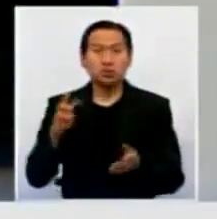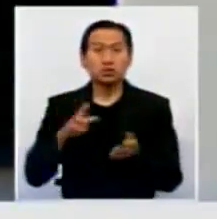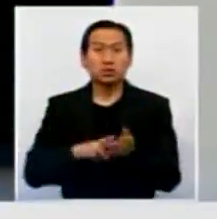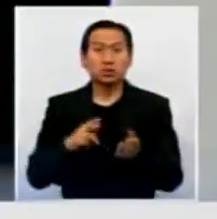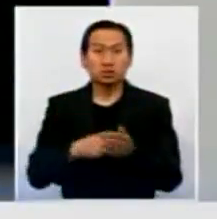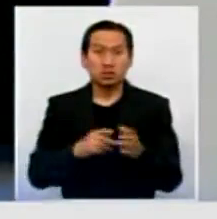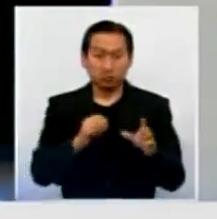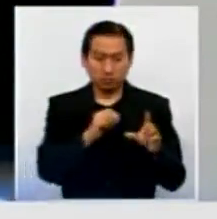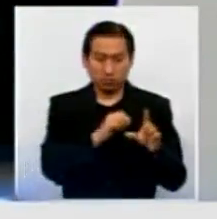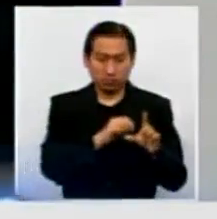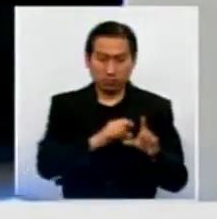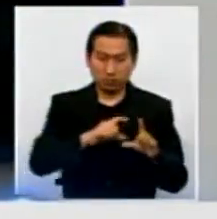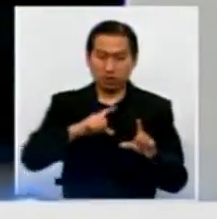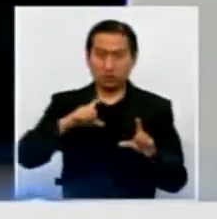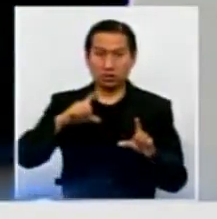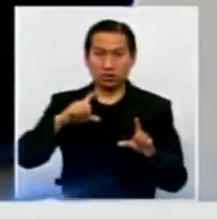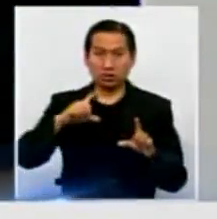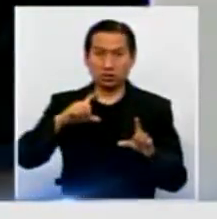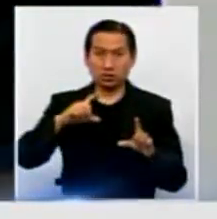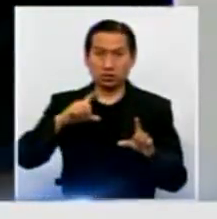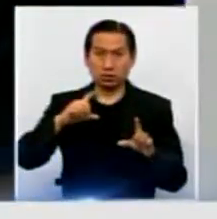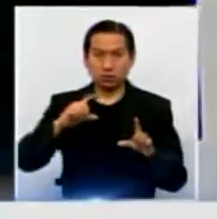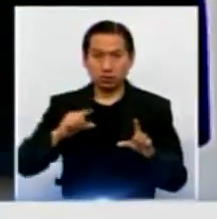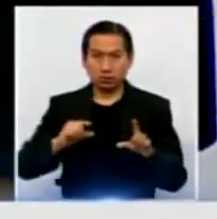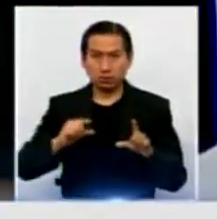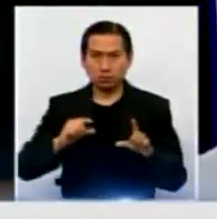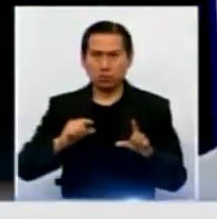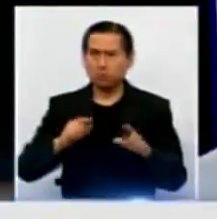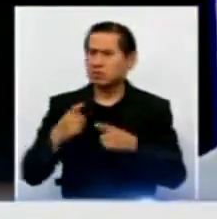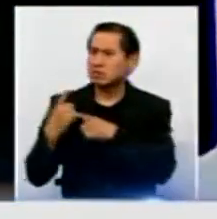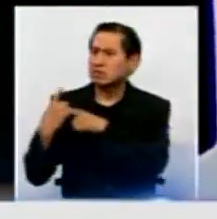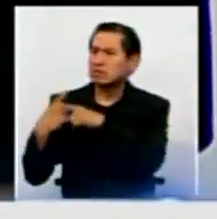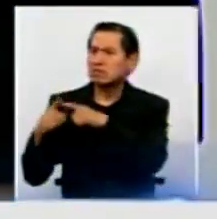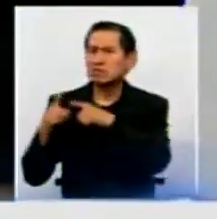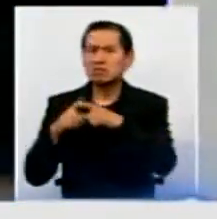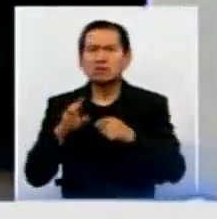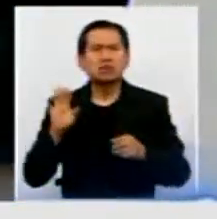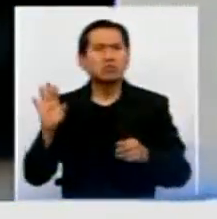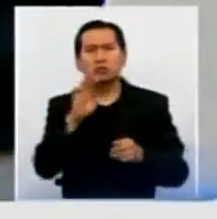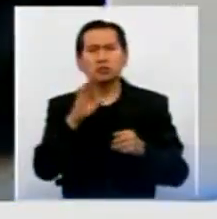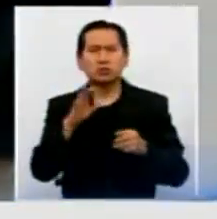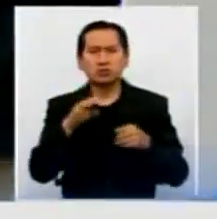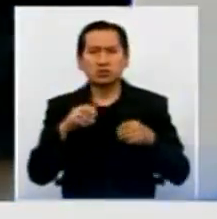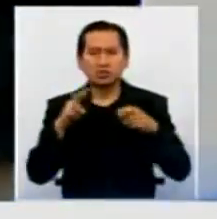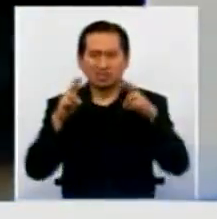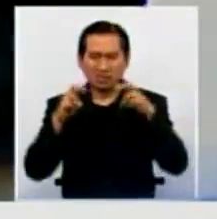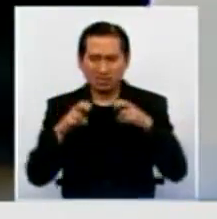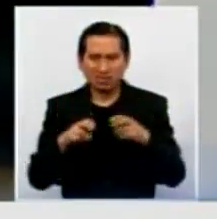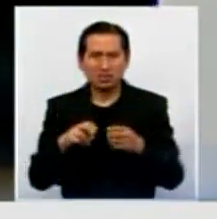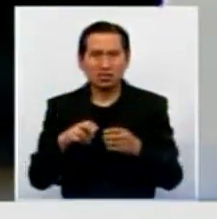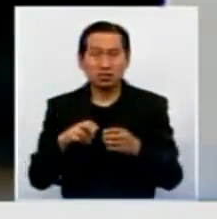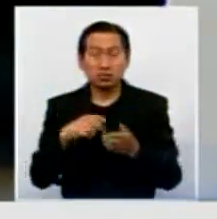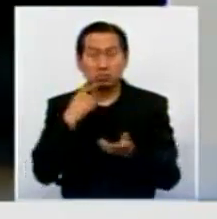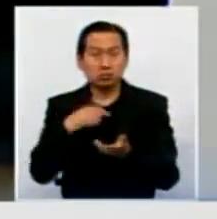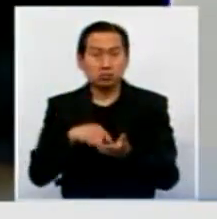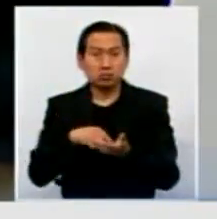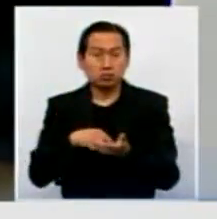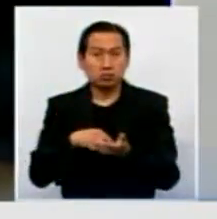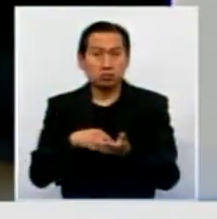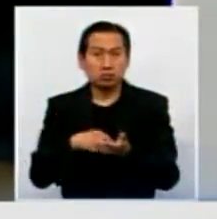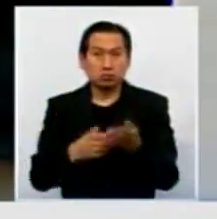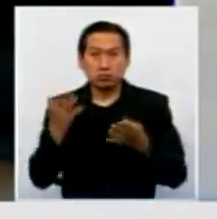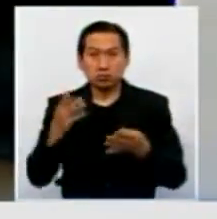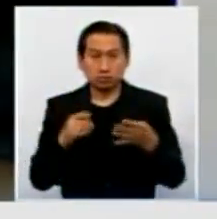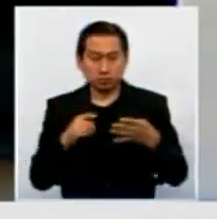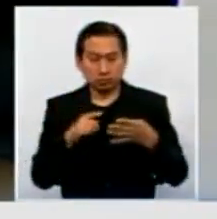de la pandemia, que todos los estudios sitúan en algún momento entre los primeros